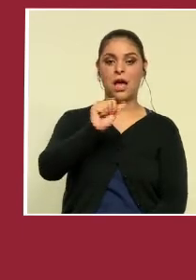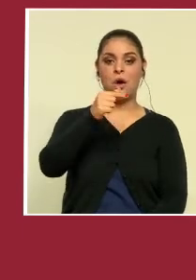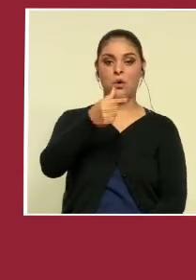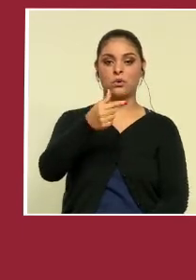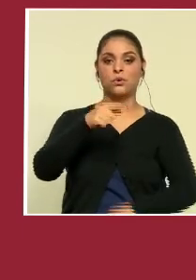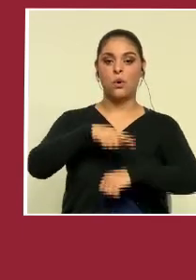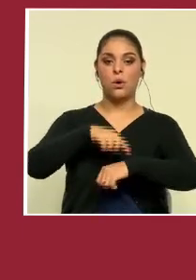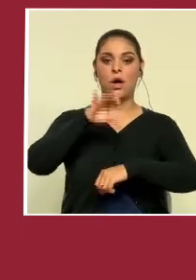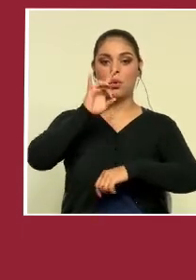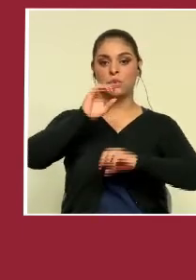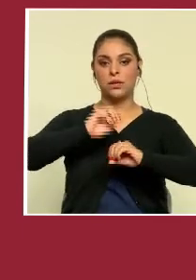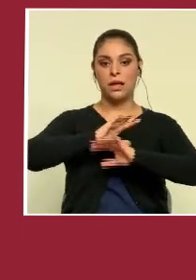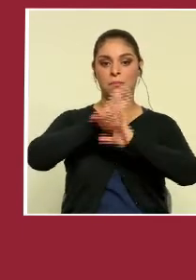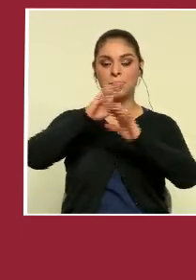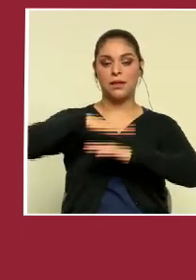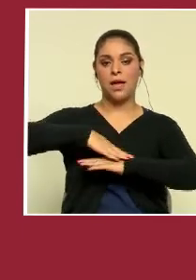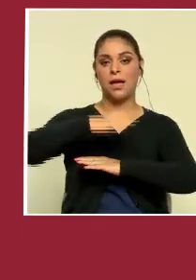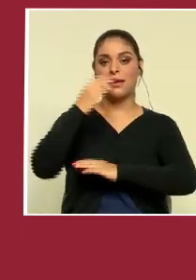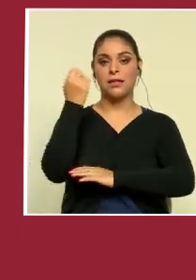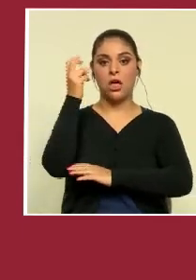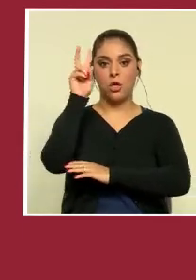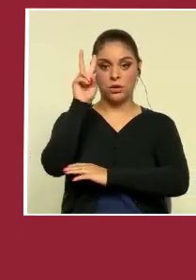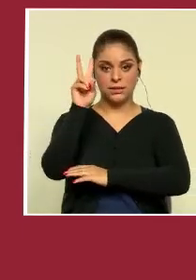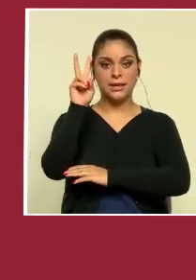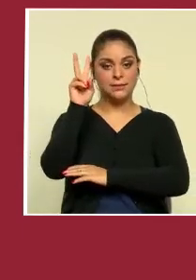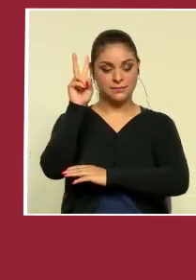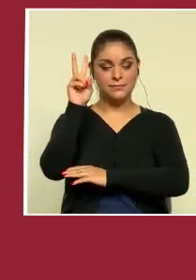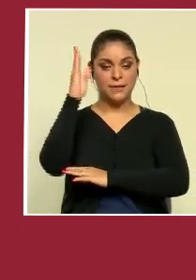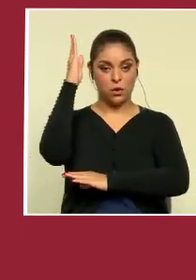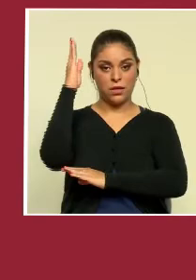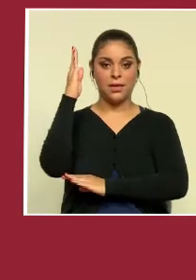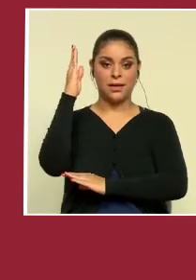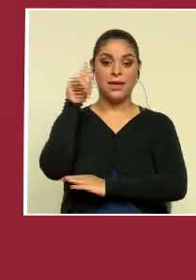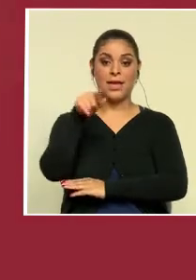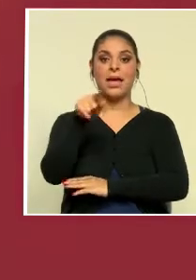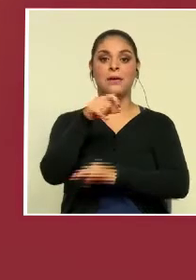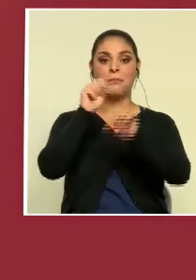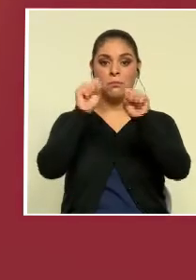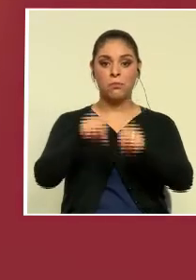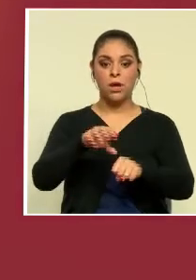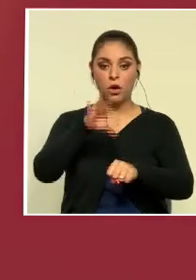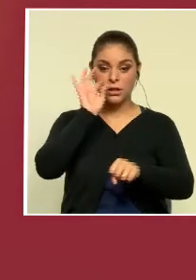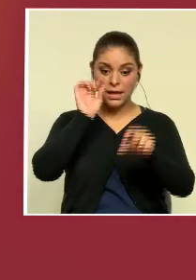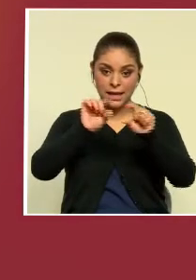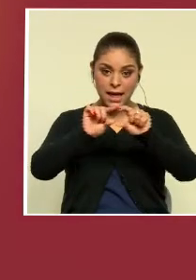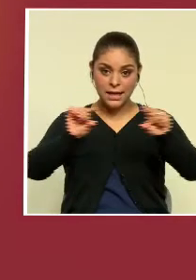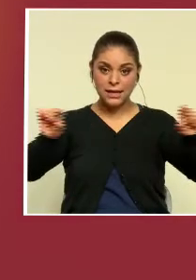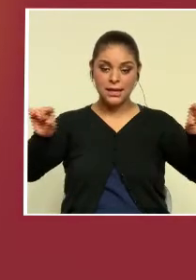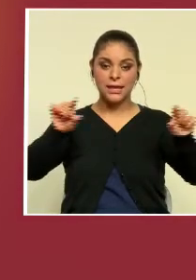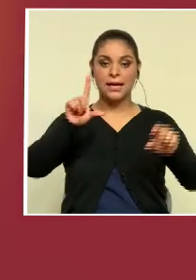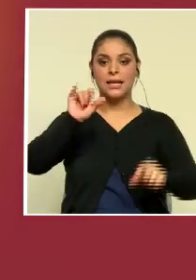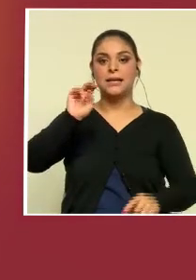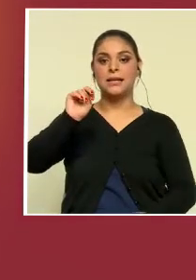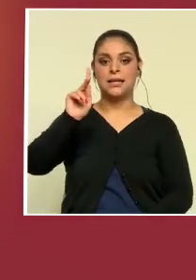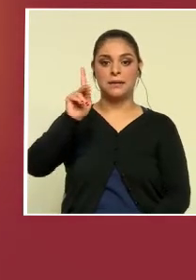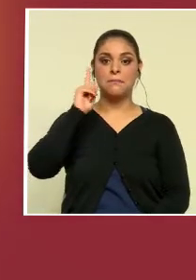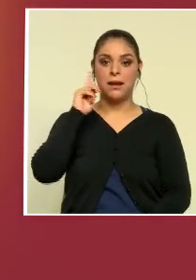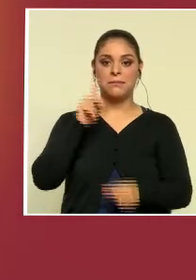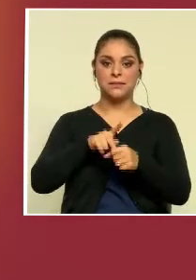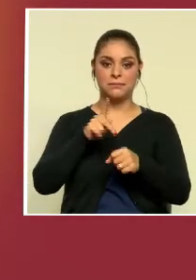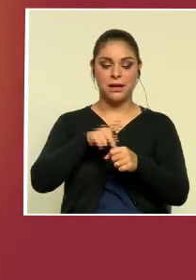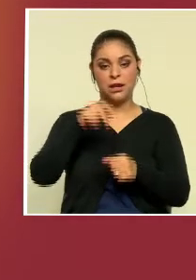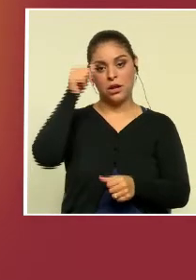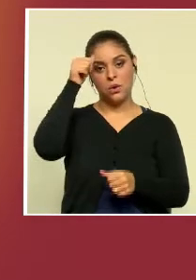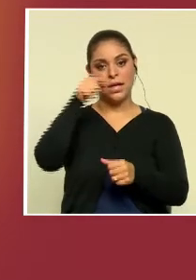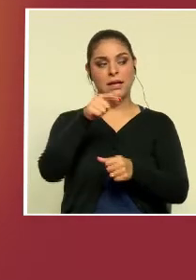a 12 mediodía y ahí pueden encontrar el enlace para que participen recuerden que mirar es la